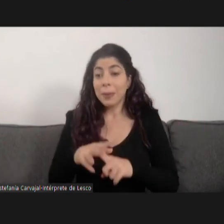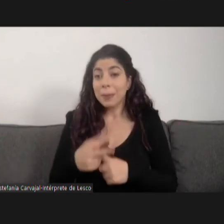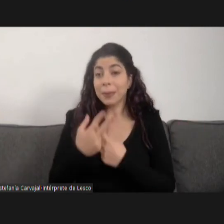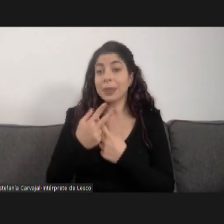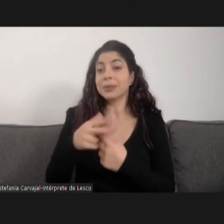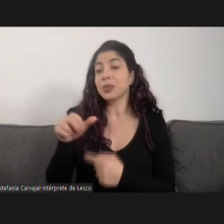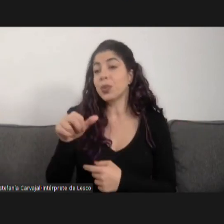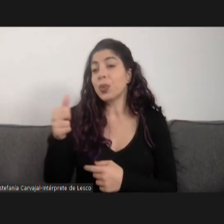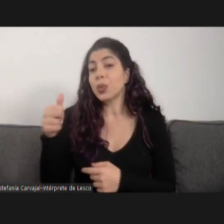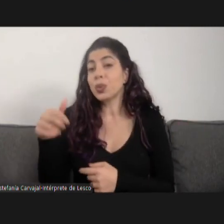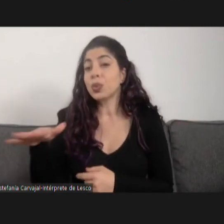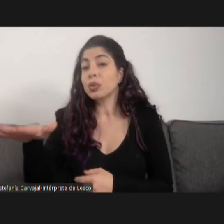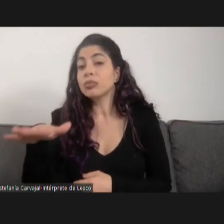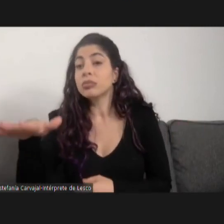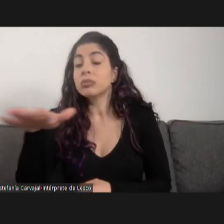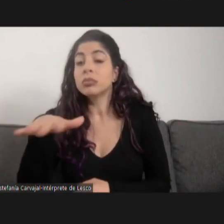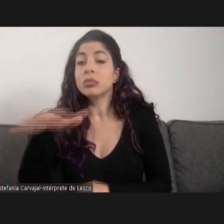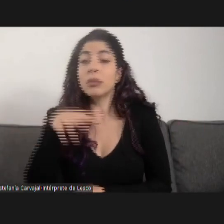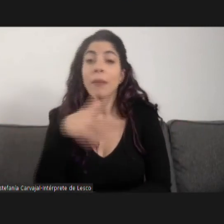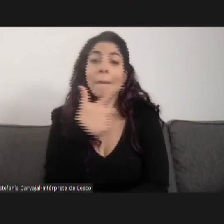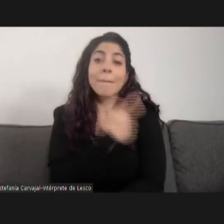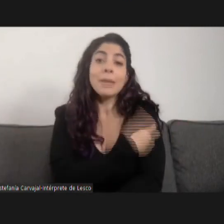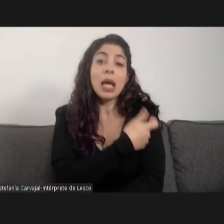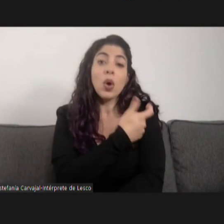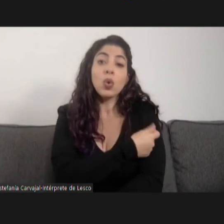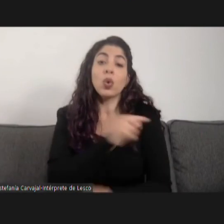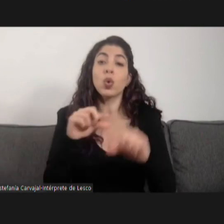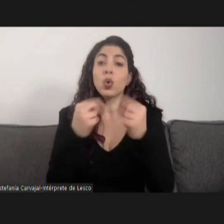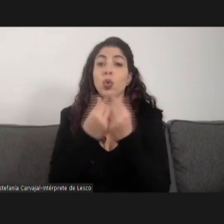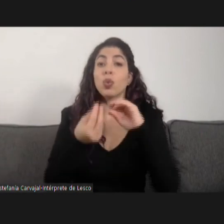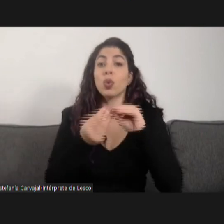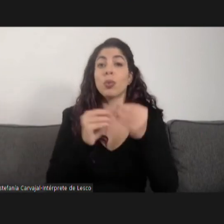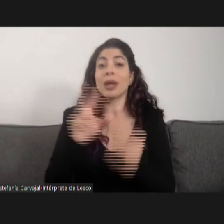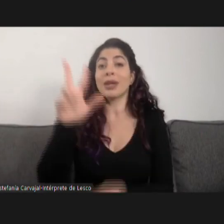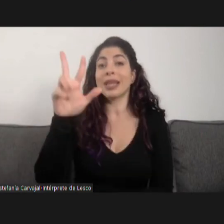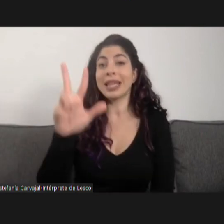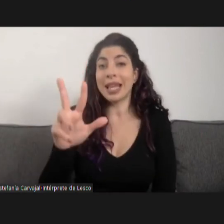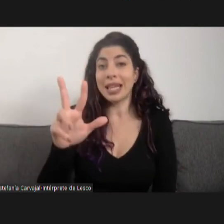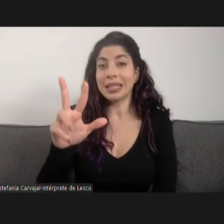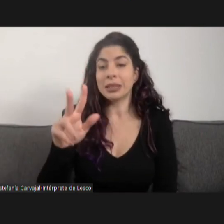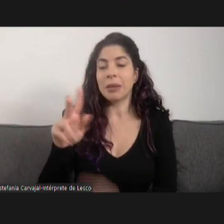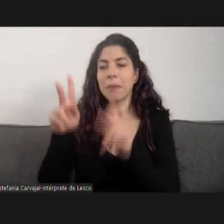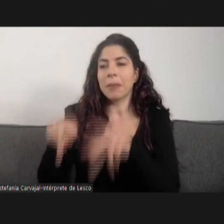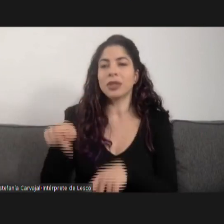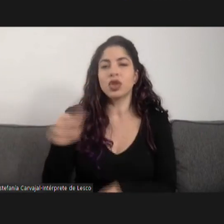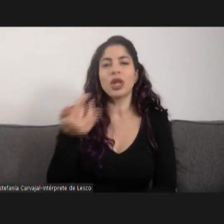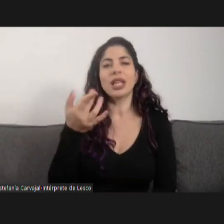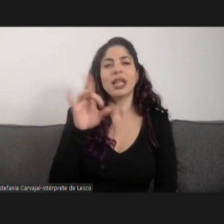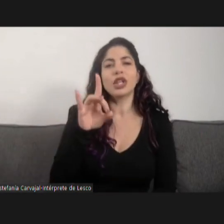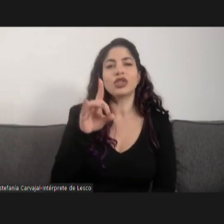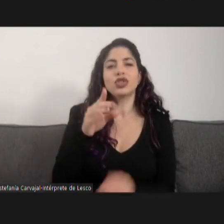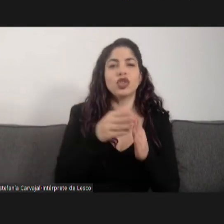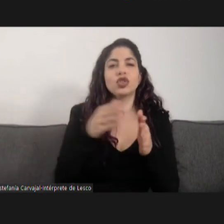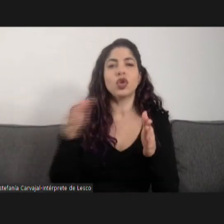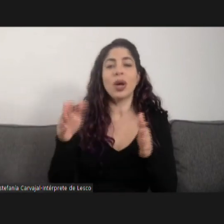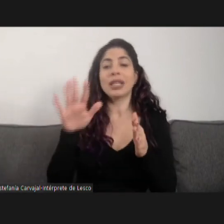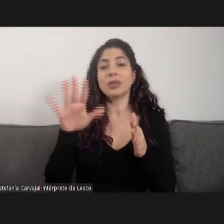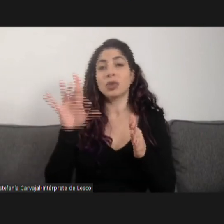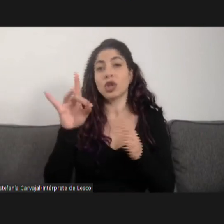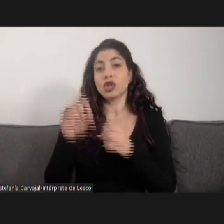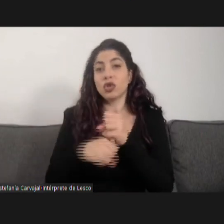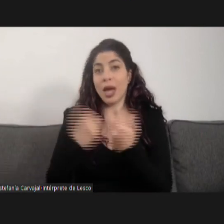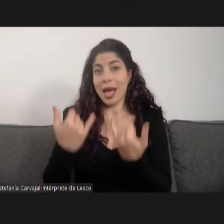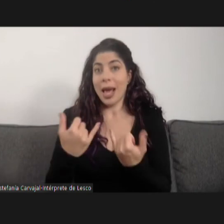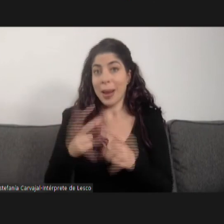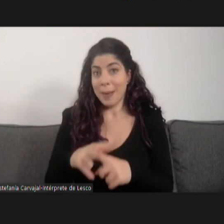áreas ya la vacunación del grupo 3, que son las personas entre los 18 y los 58 años